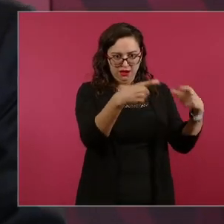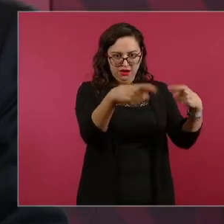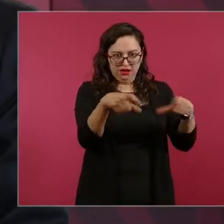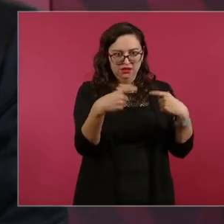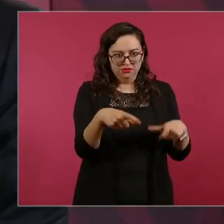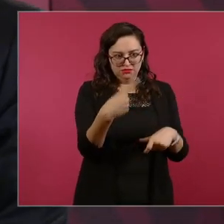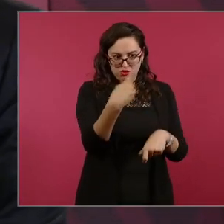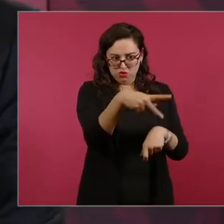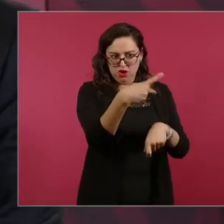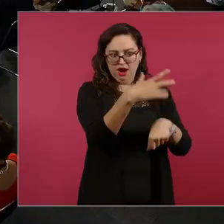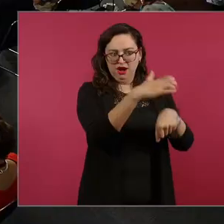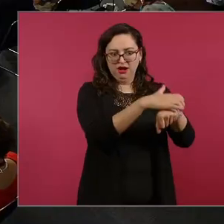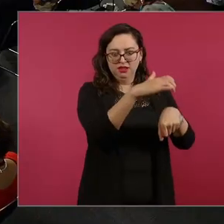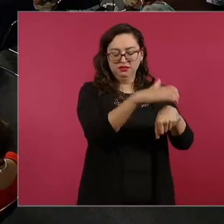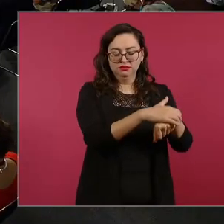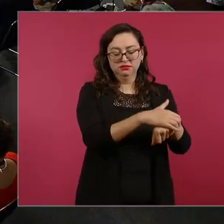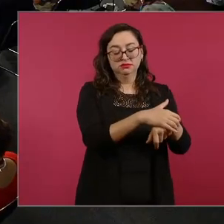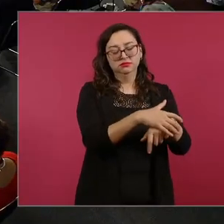social.